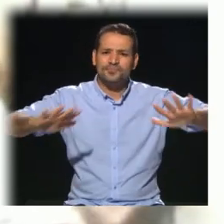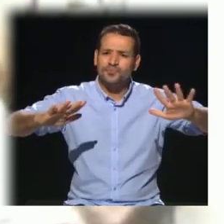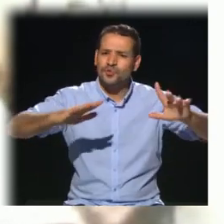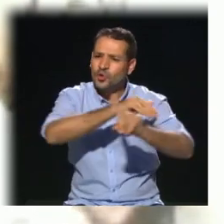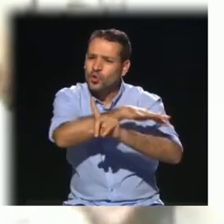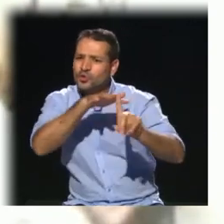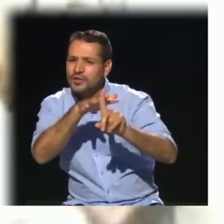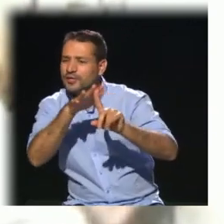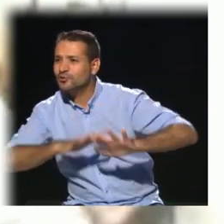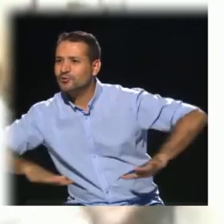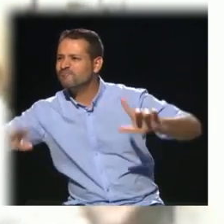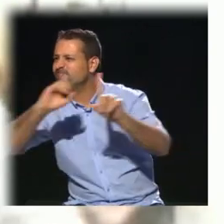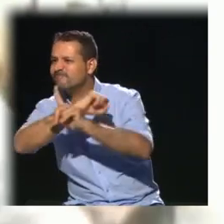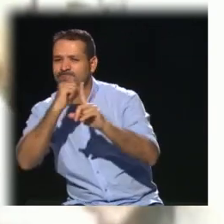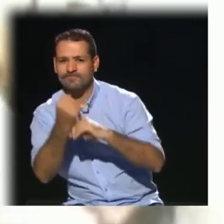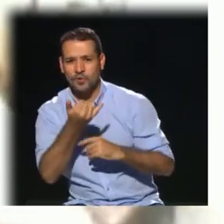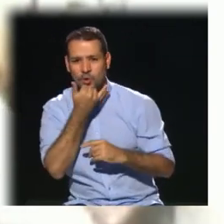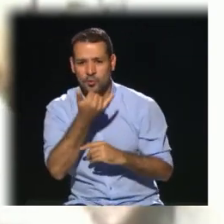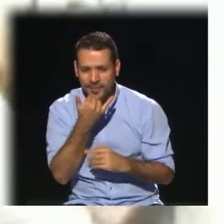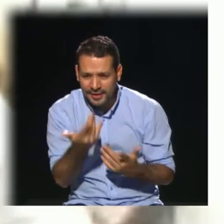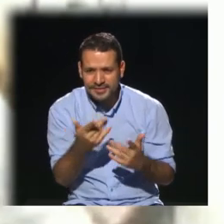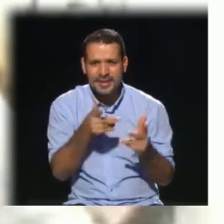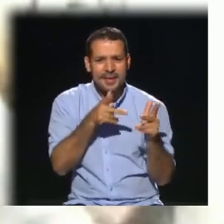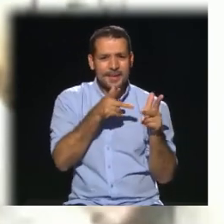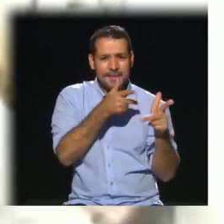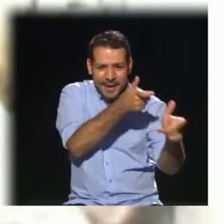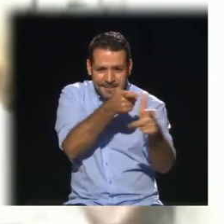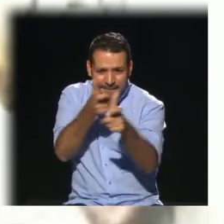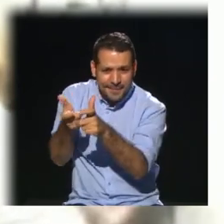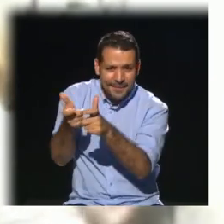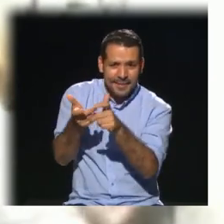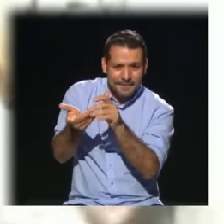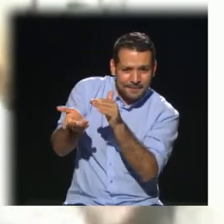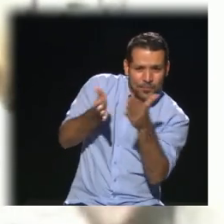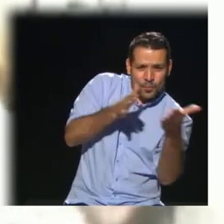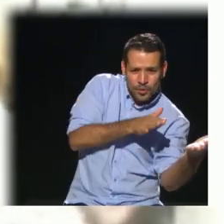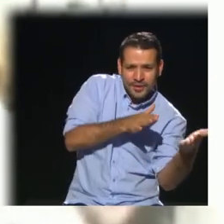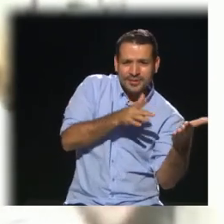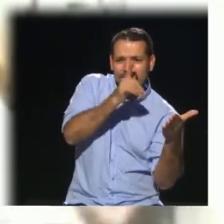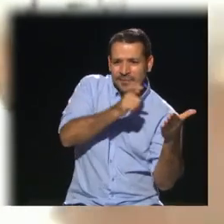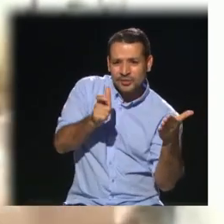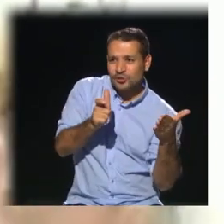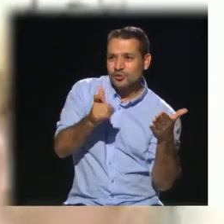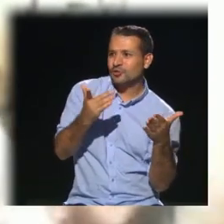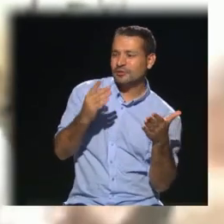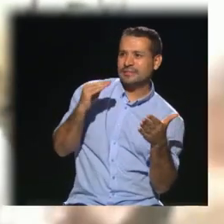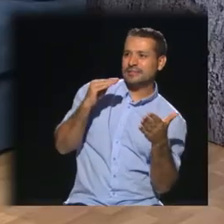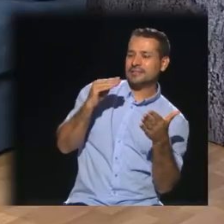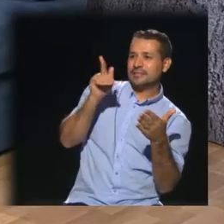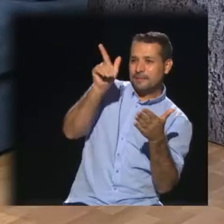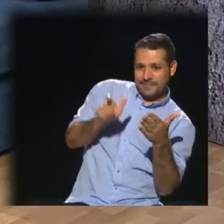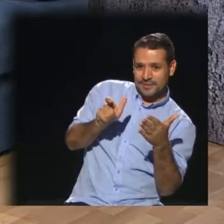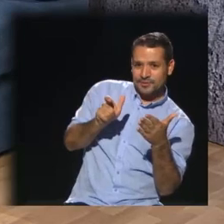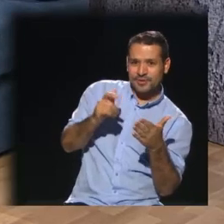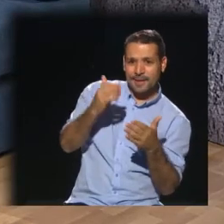estudiantes a que hablemos, por ejemplo, falsos positivos, las chuzadas que se están dando, eso es lectura crítica. Pero resulta que a veces